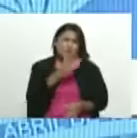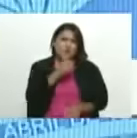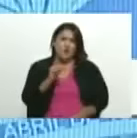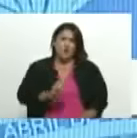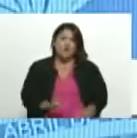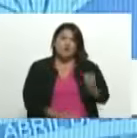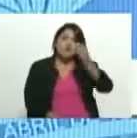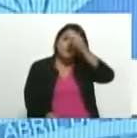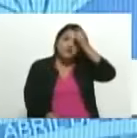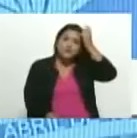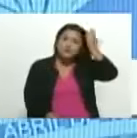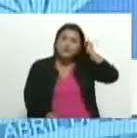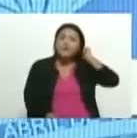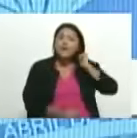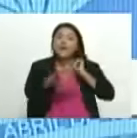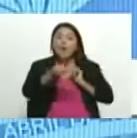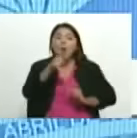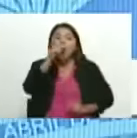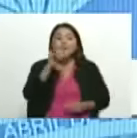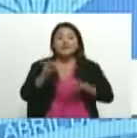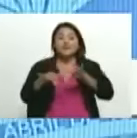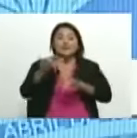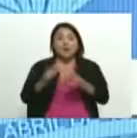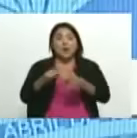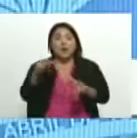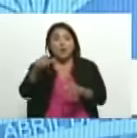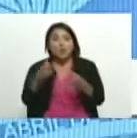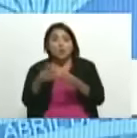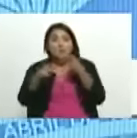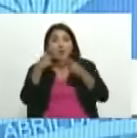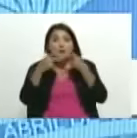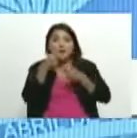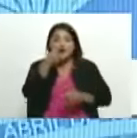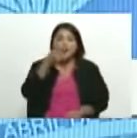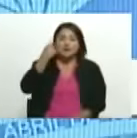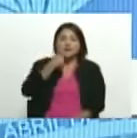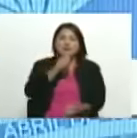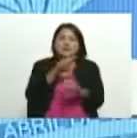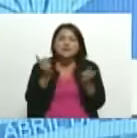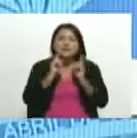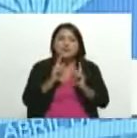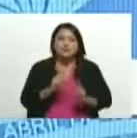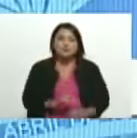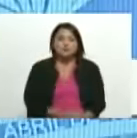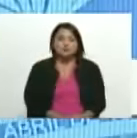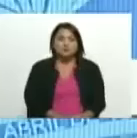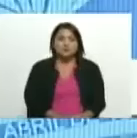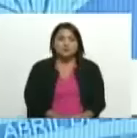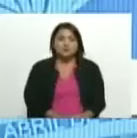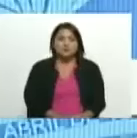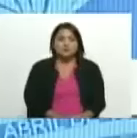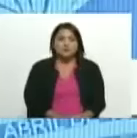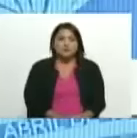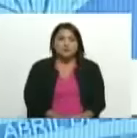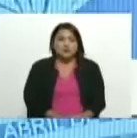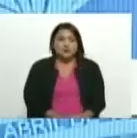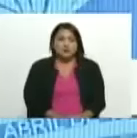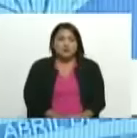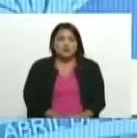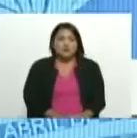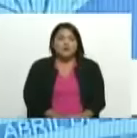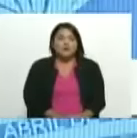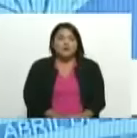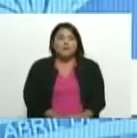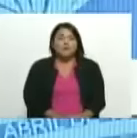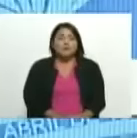Al secretario general de ese partido que hoy sale, que ayer salió desencajado, como un espectro, como un verdadero